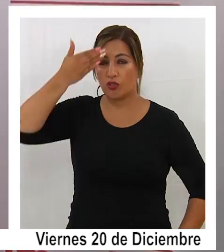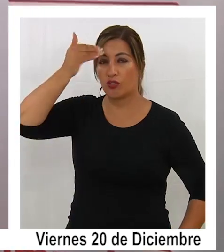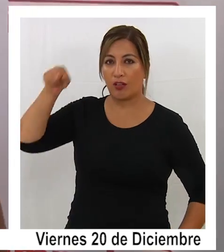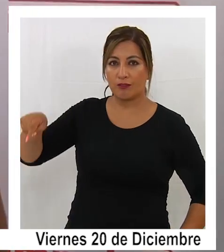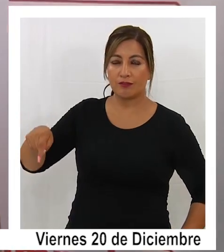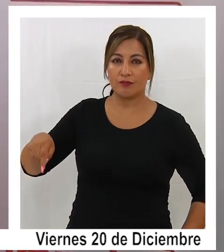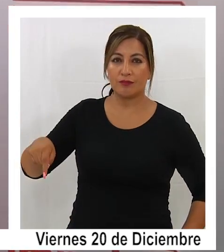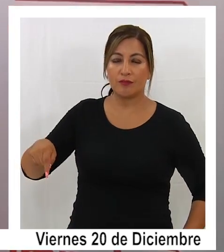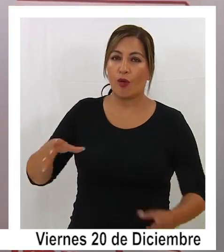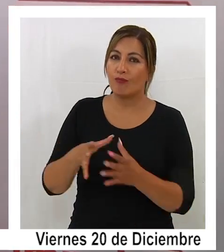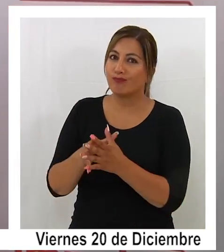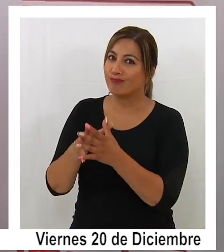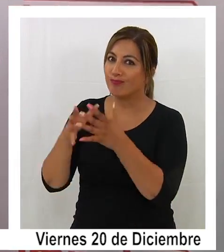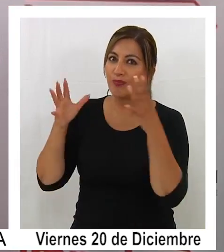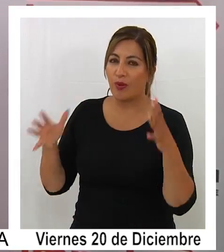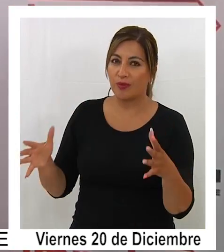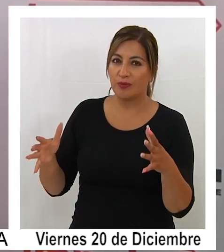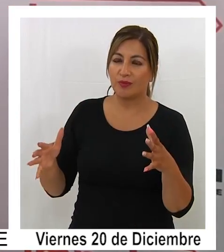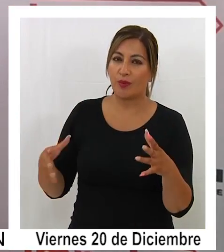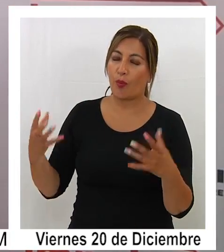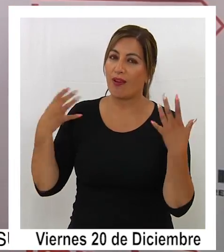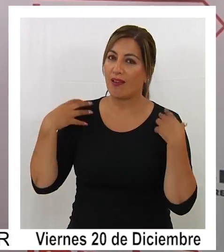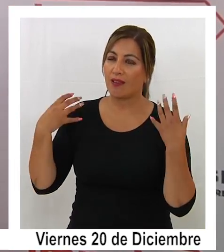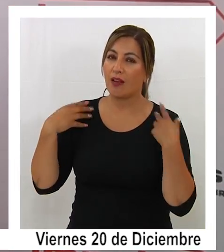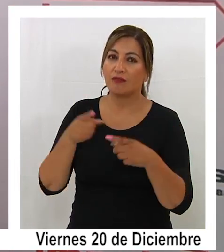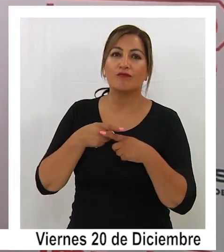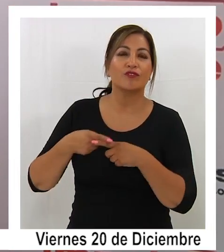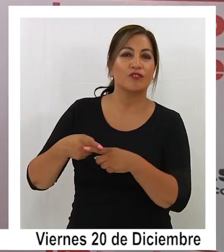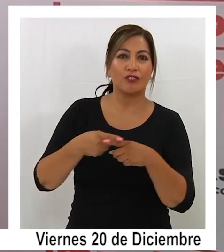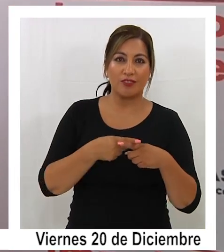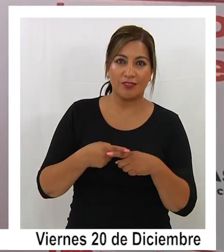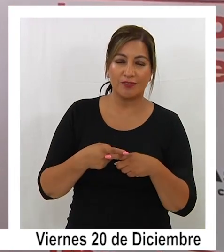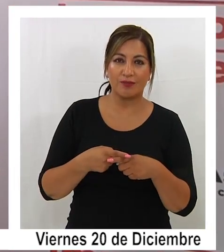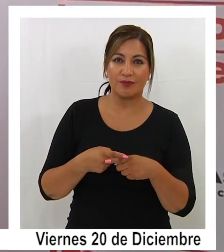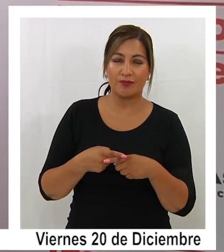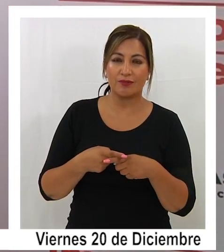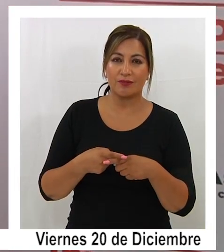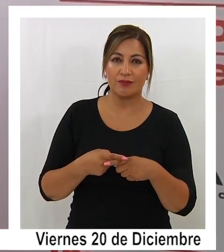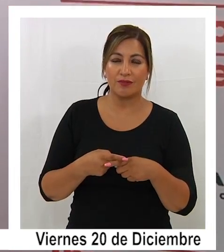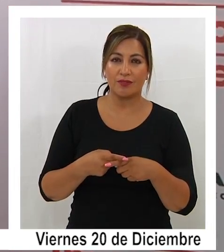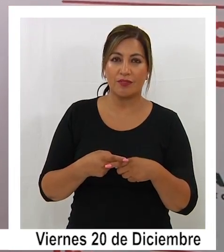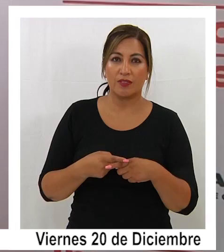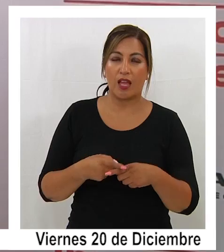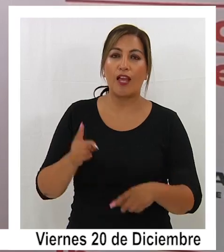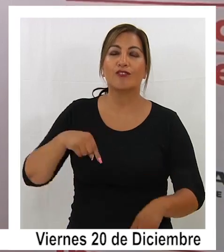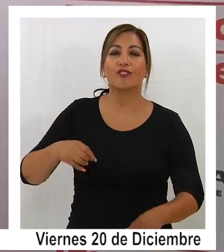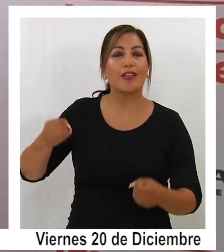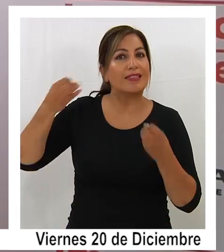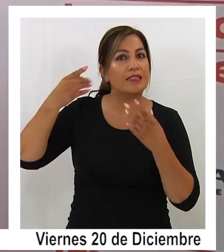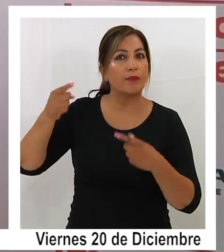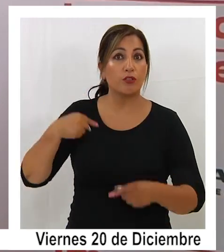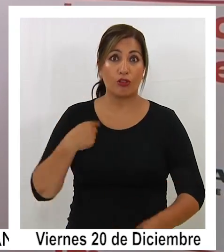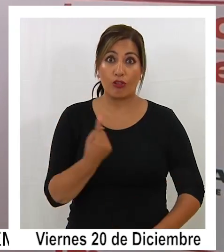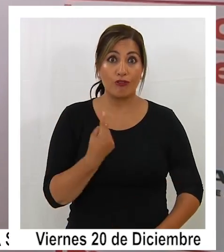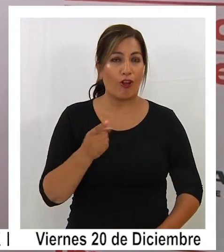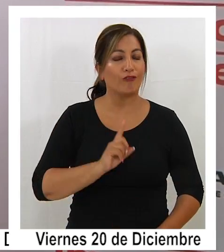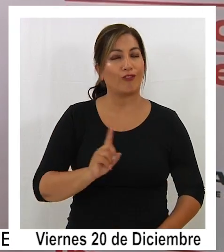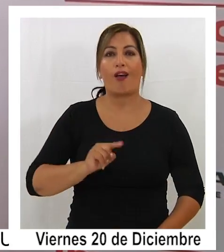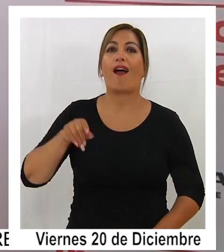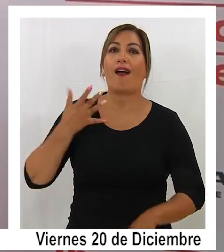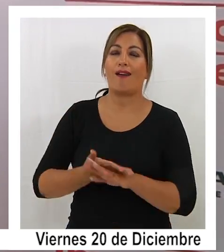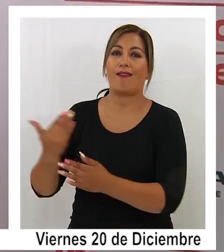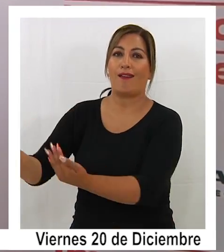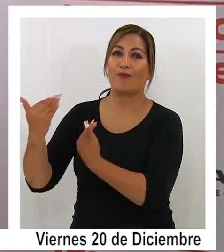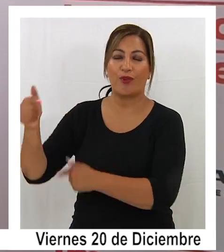creo que tiene una tremenda responsabilidad social empresaria, y eso un poco nos enseña de que no estamos